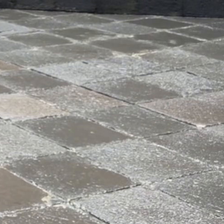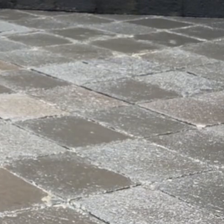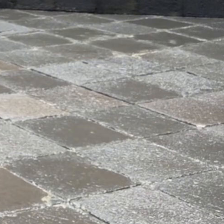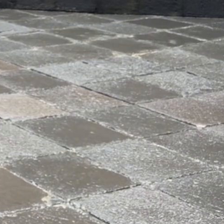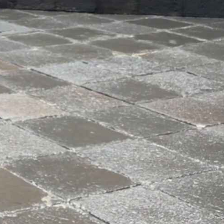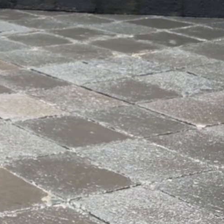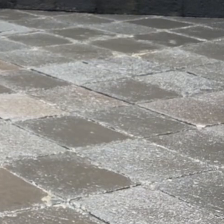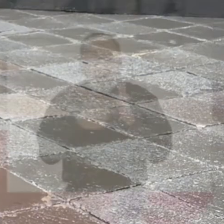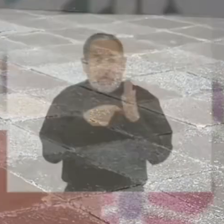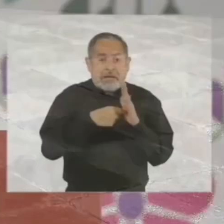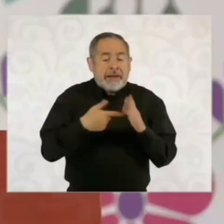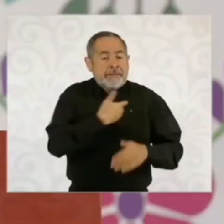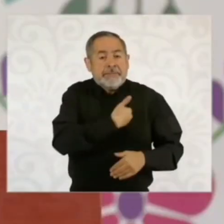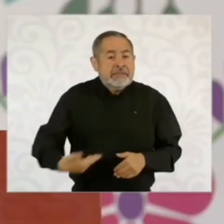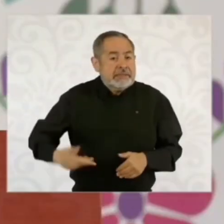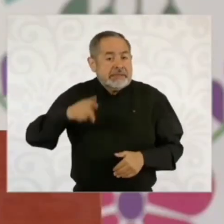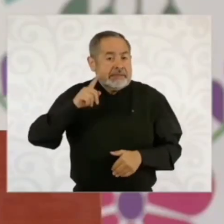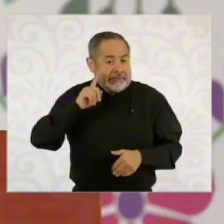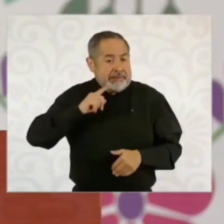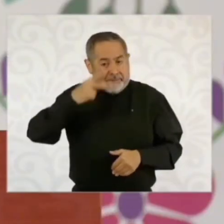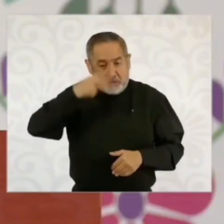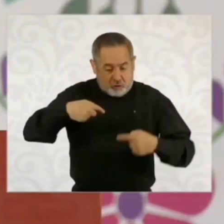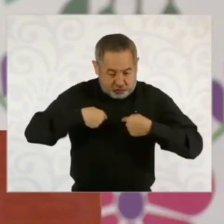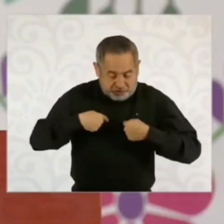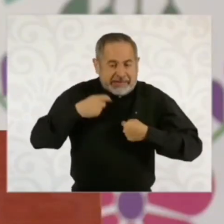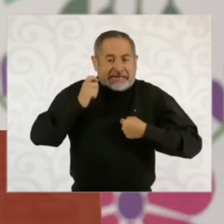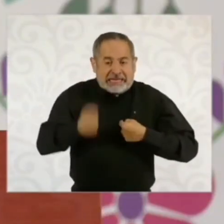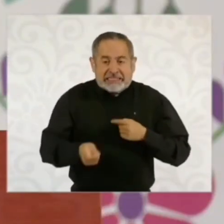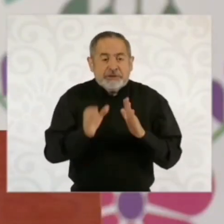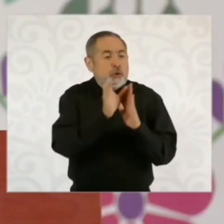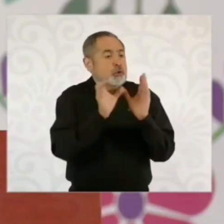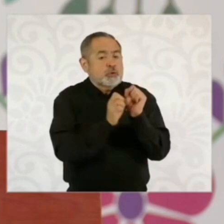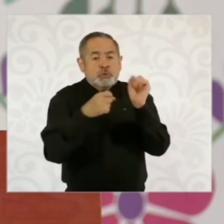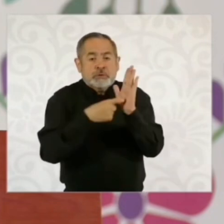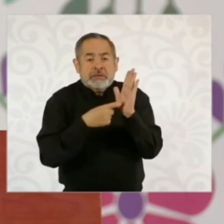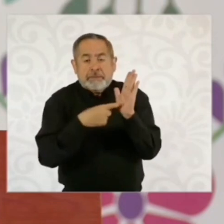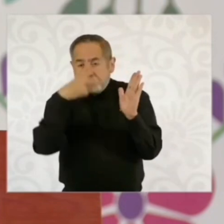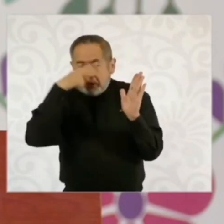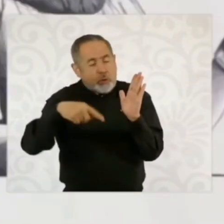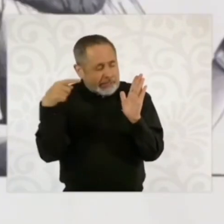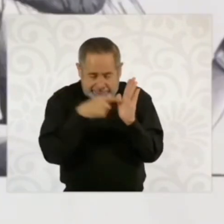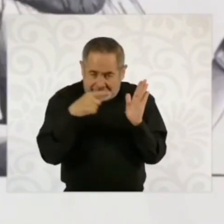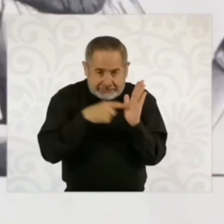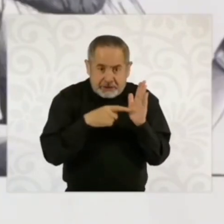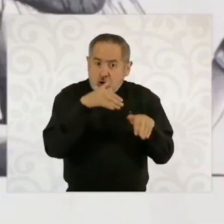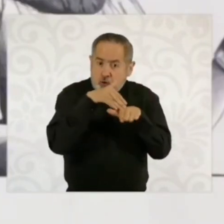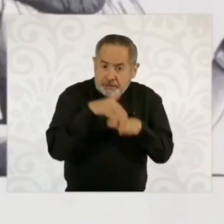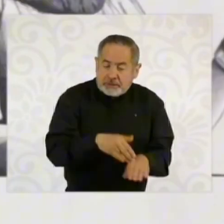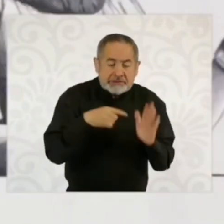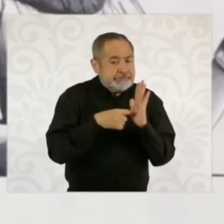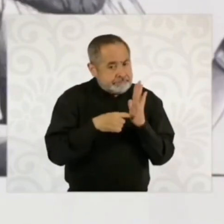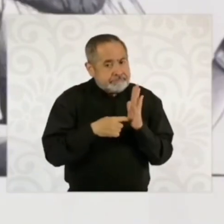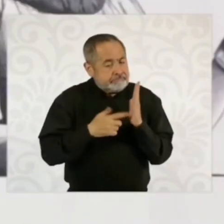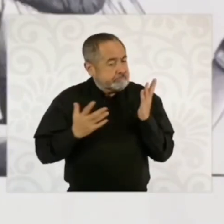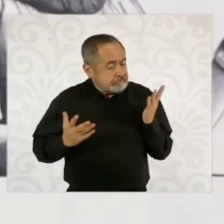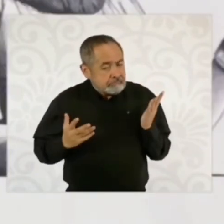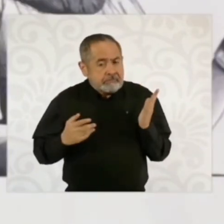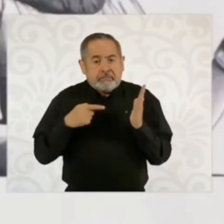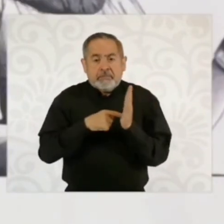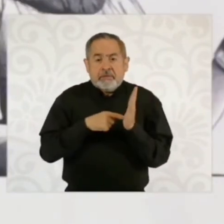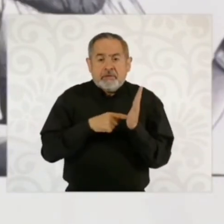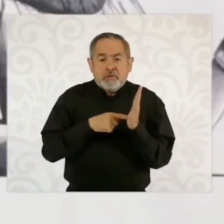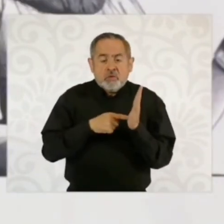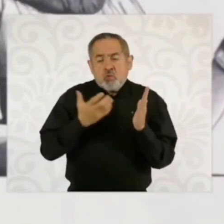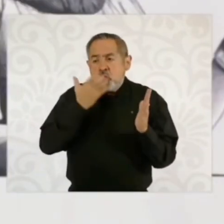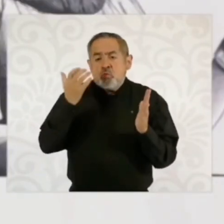no intervención. Entonces, pues bueno, de esta forma la presidenta, la primera mandataria del país, se vuelve a posicionar y vuelve a hacer